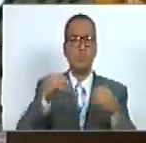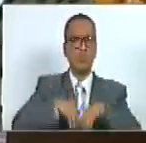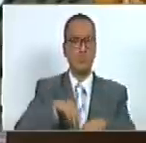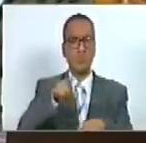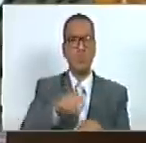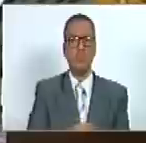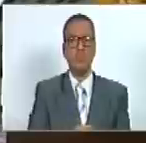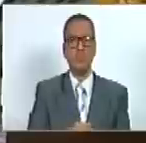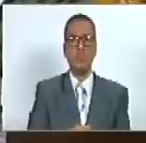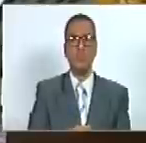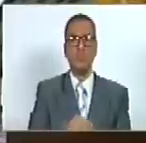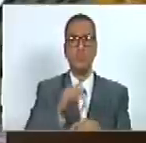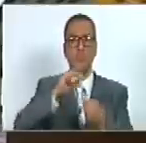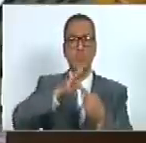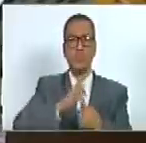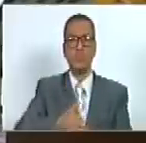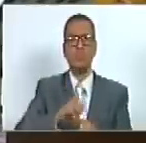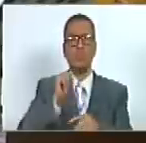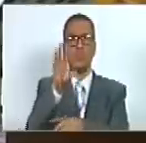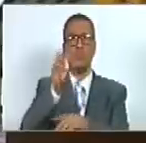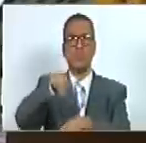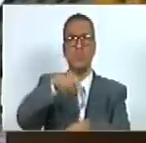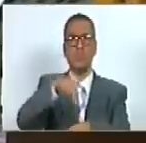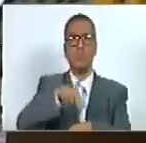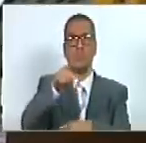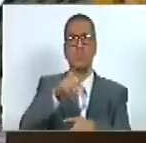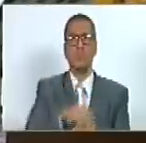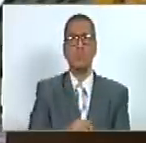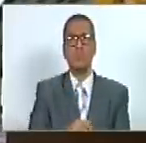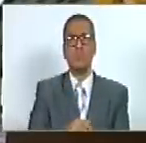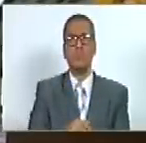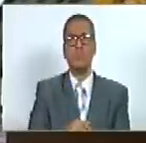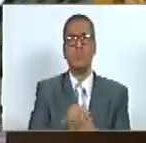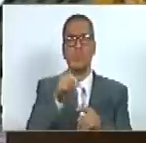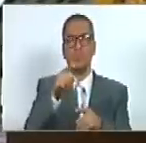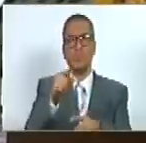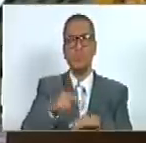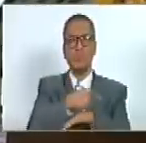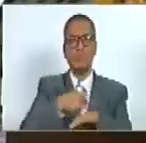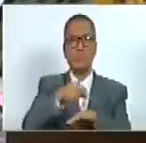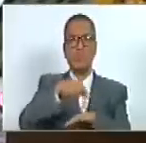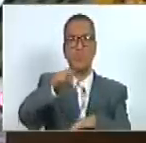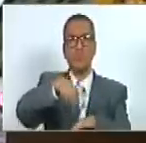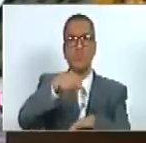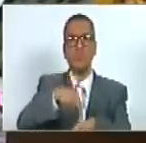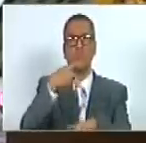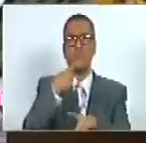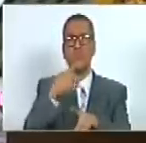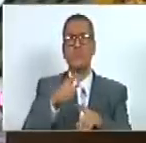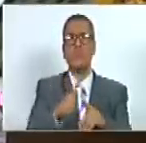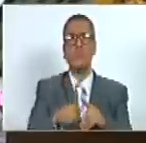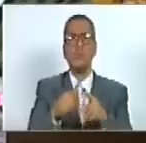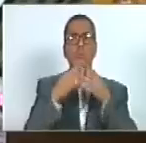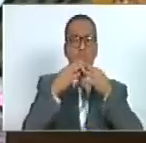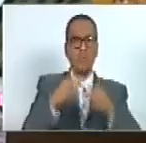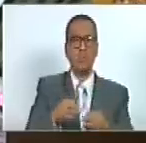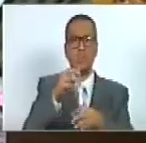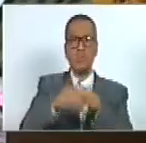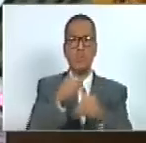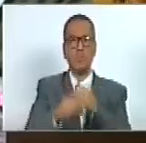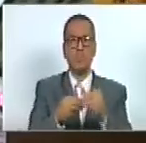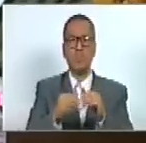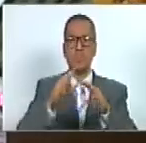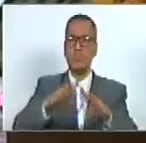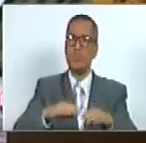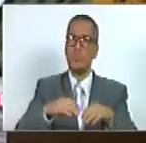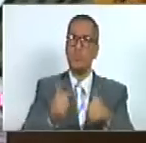para coadyuvar desde la Asamblea Nacional a que el Ejecutivo Nacional y el Procurador hicieran lo correcto,